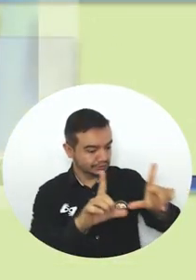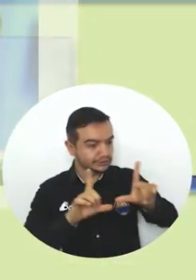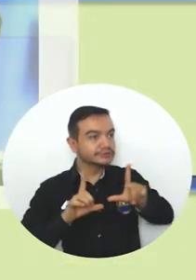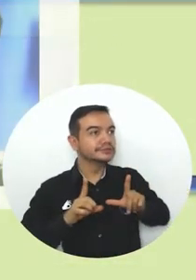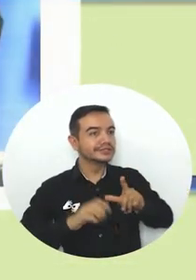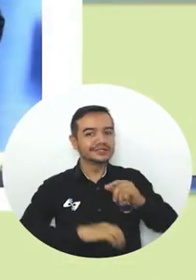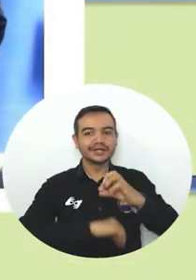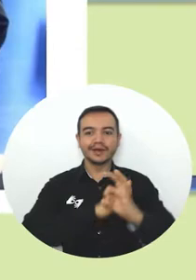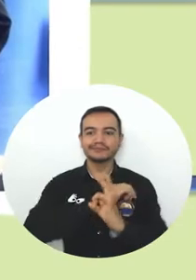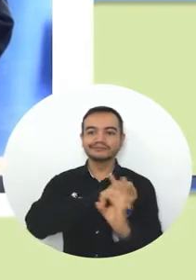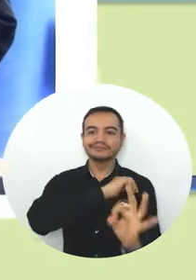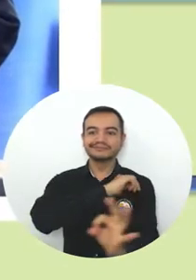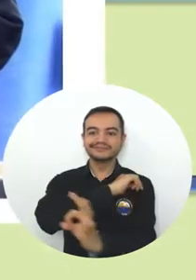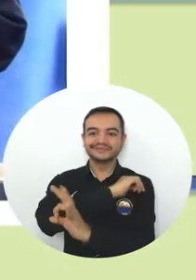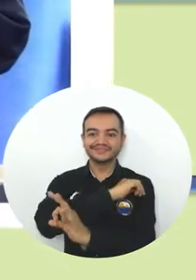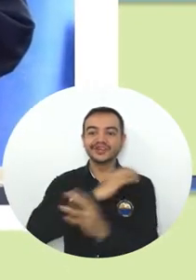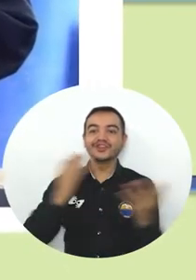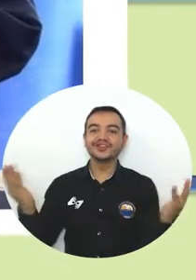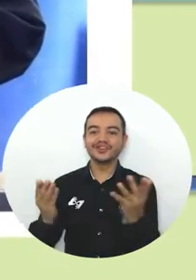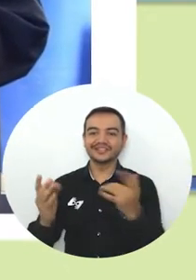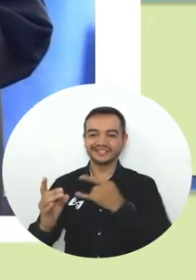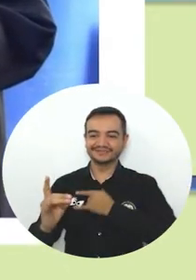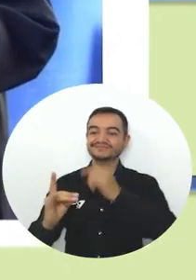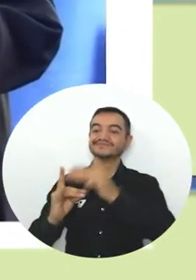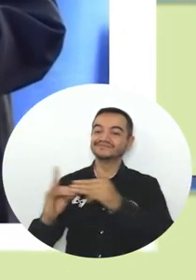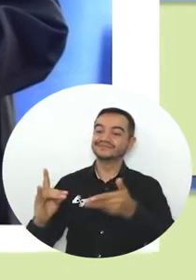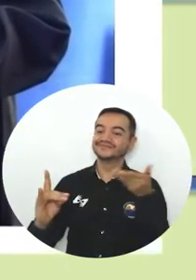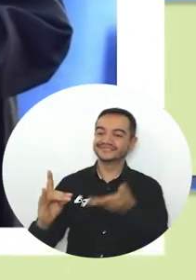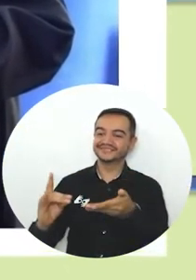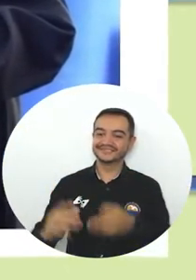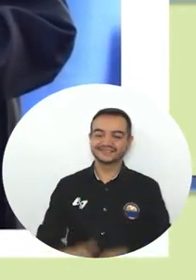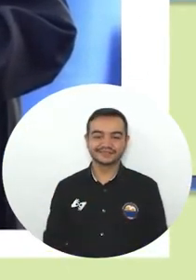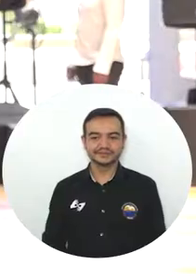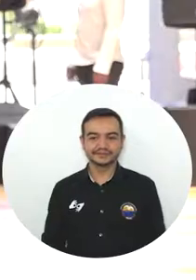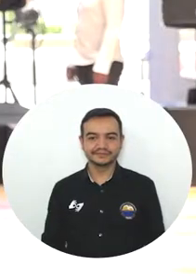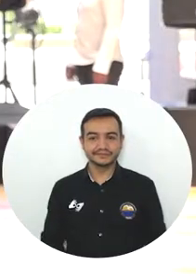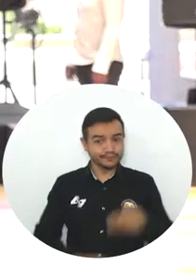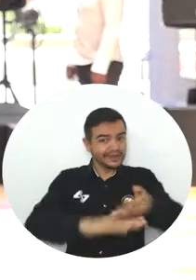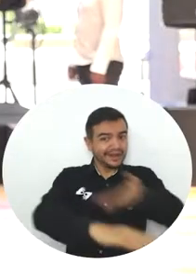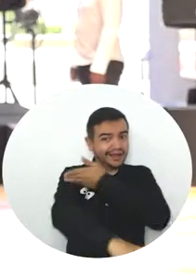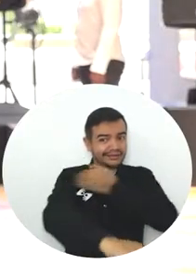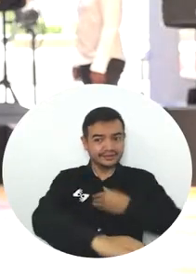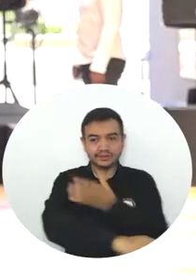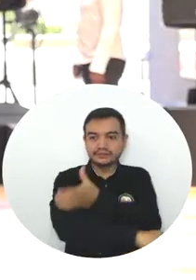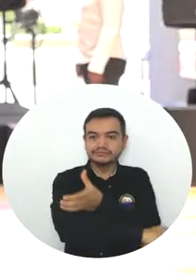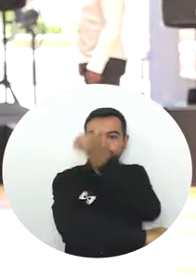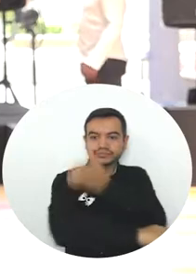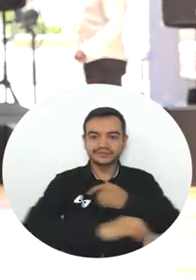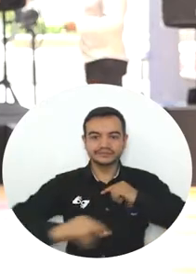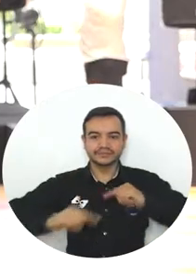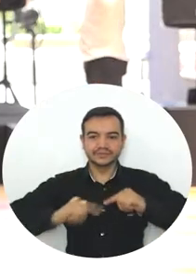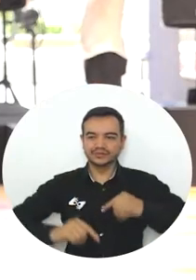obtener el título como profesional en psicología de la Universidad del Magdalena. Estando en el bloque administrativo,